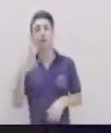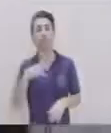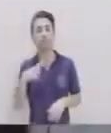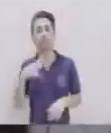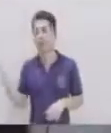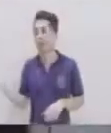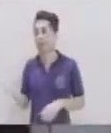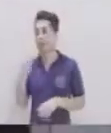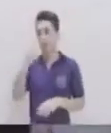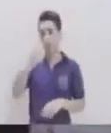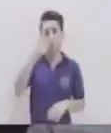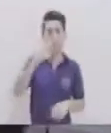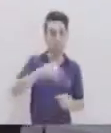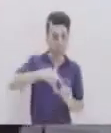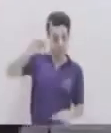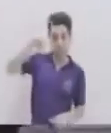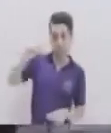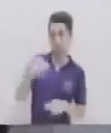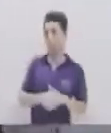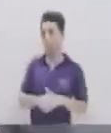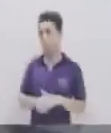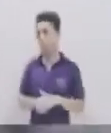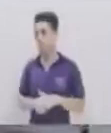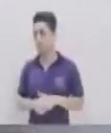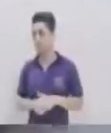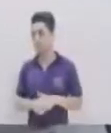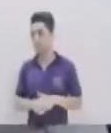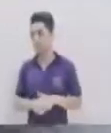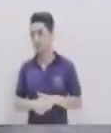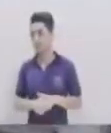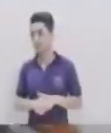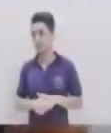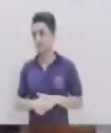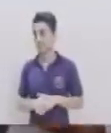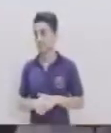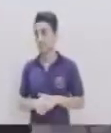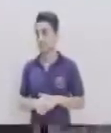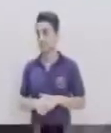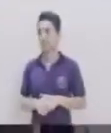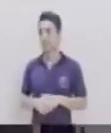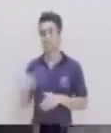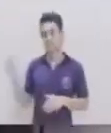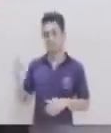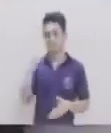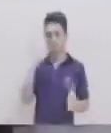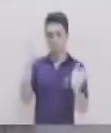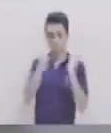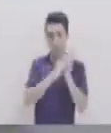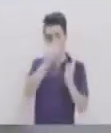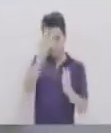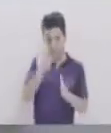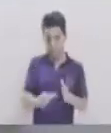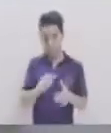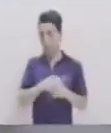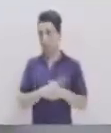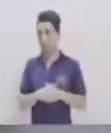digo 1 y 2. Voy a hacer entonces mi siguiente barrita.